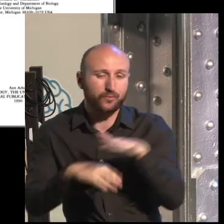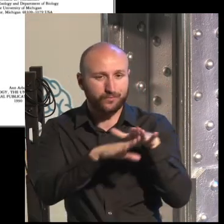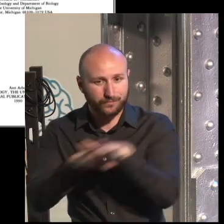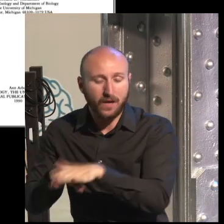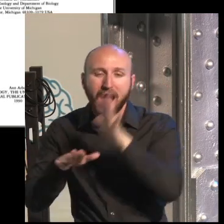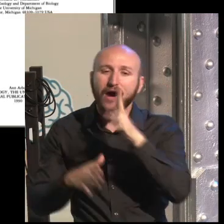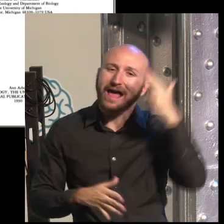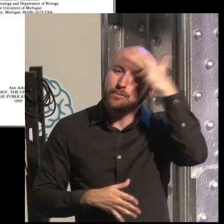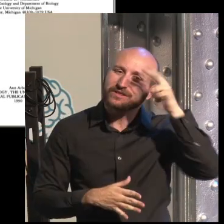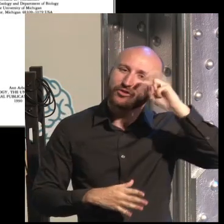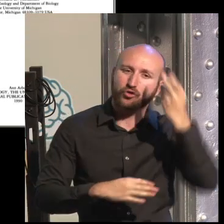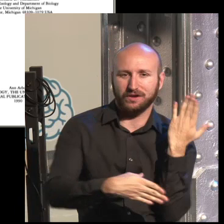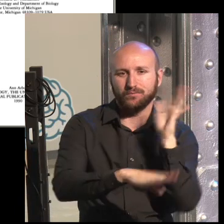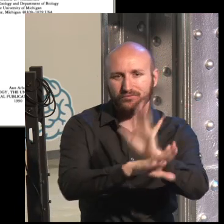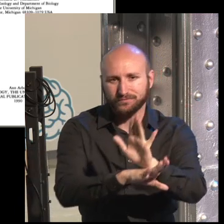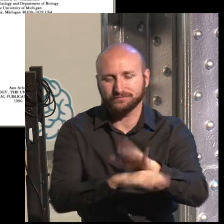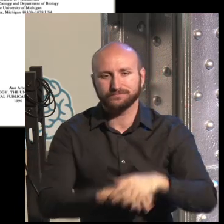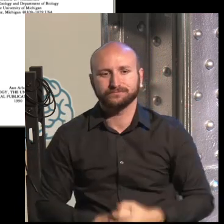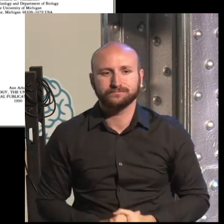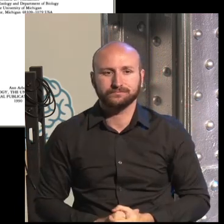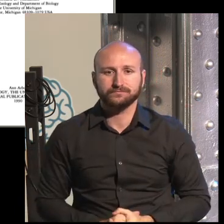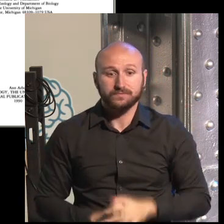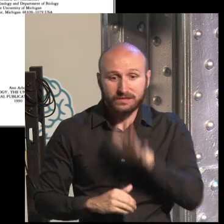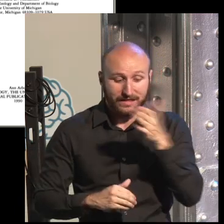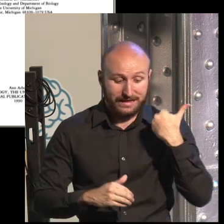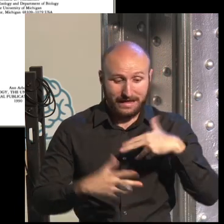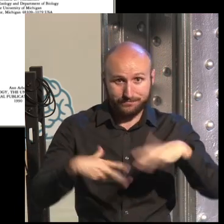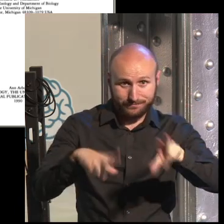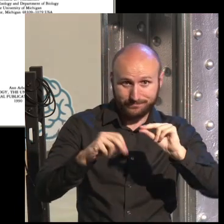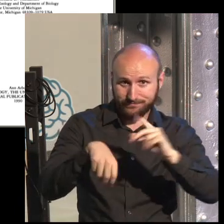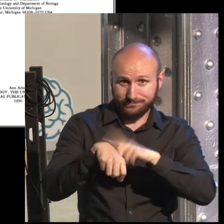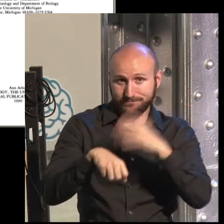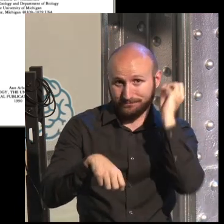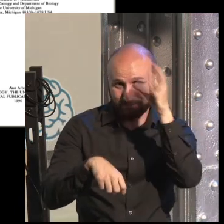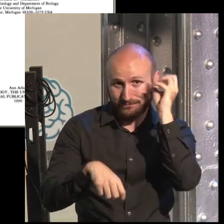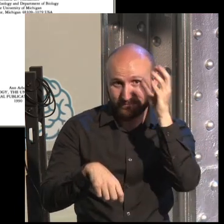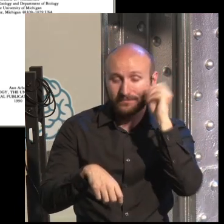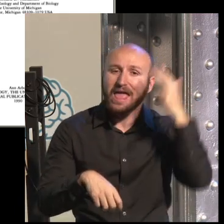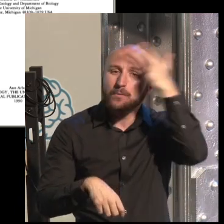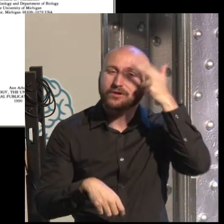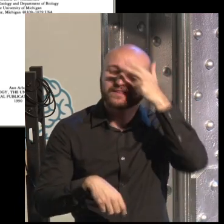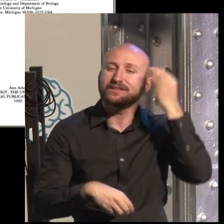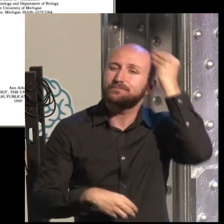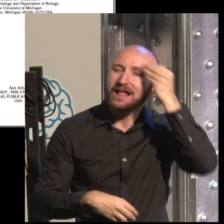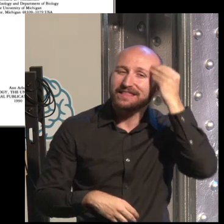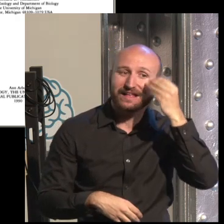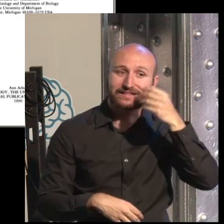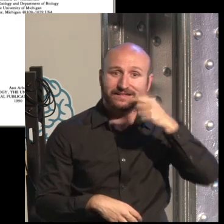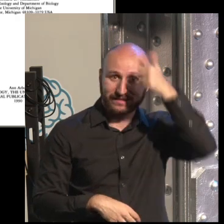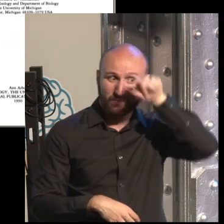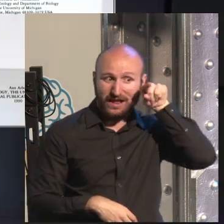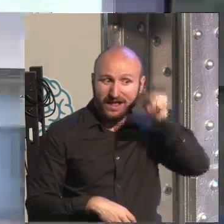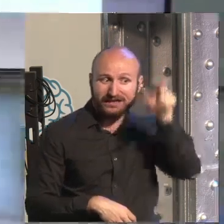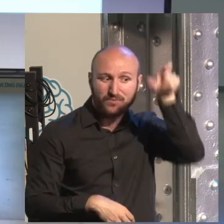una hipótesis, y porque ya tengo que ir terminando, una hipótesis que plantea este señor, que ni siquiera es